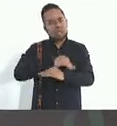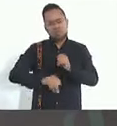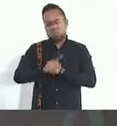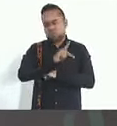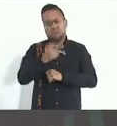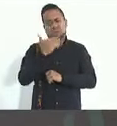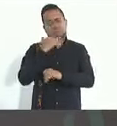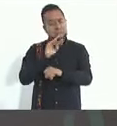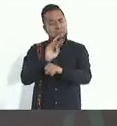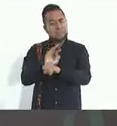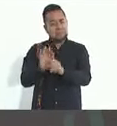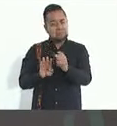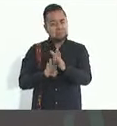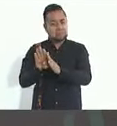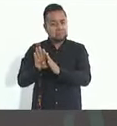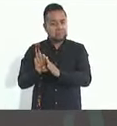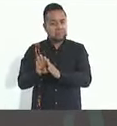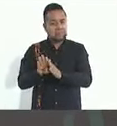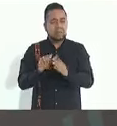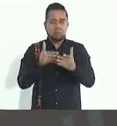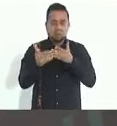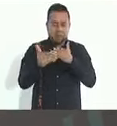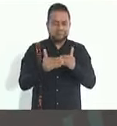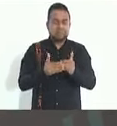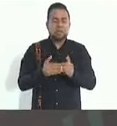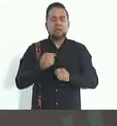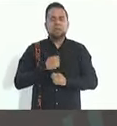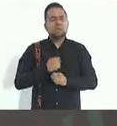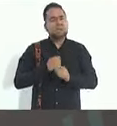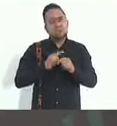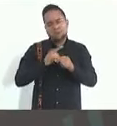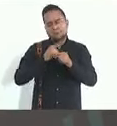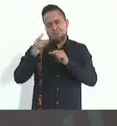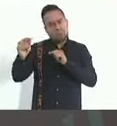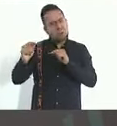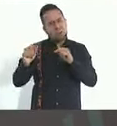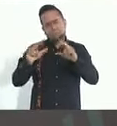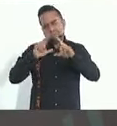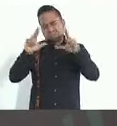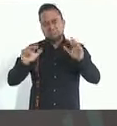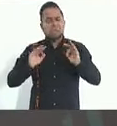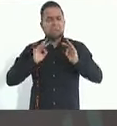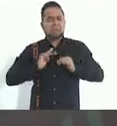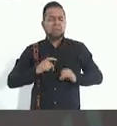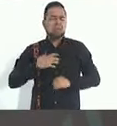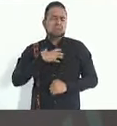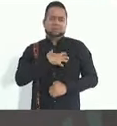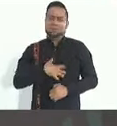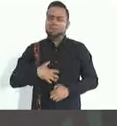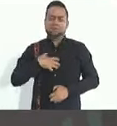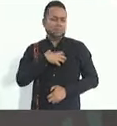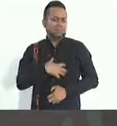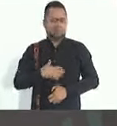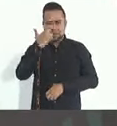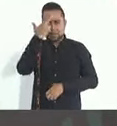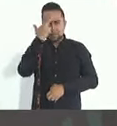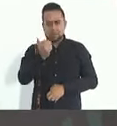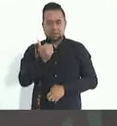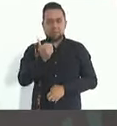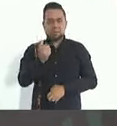también me retiro tranquilo, muy contento, porque pues ya